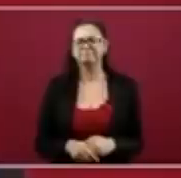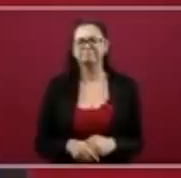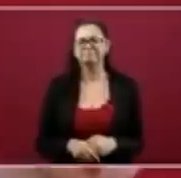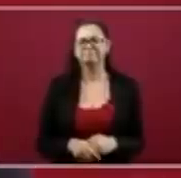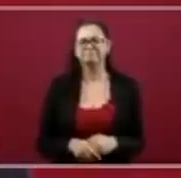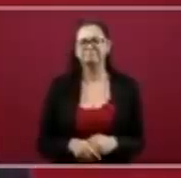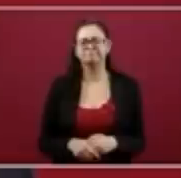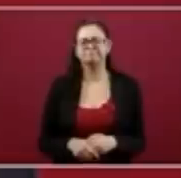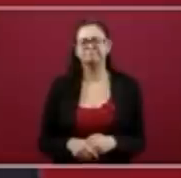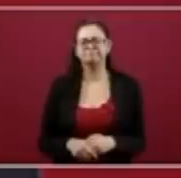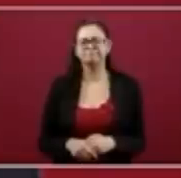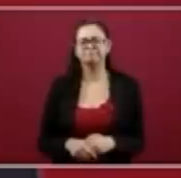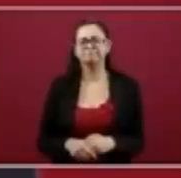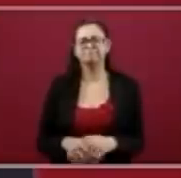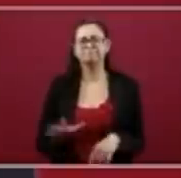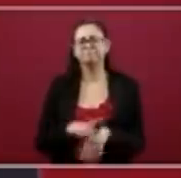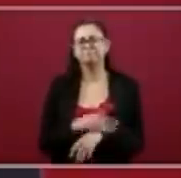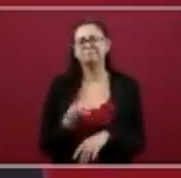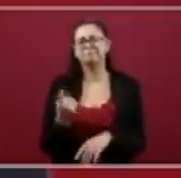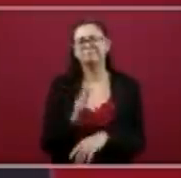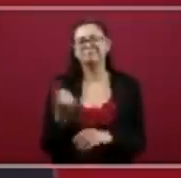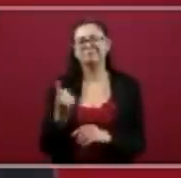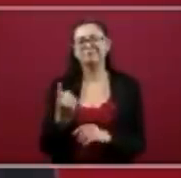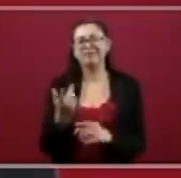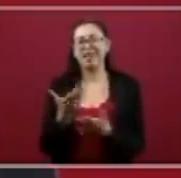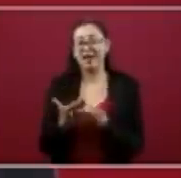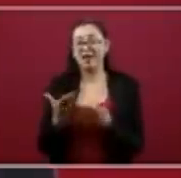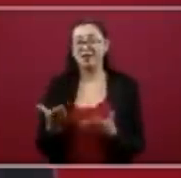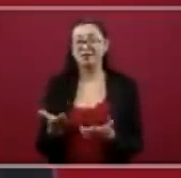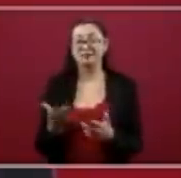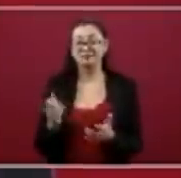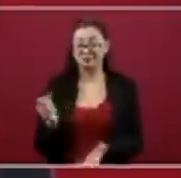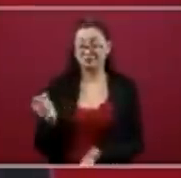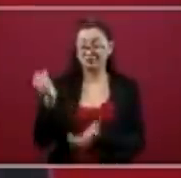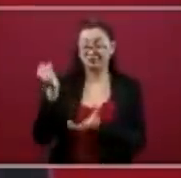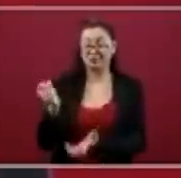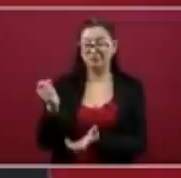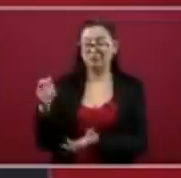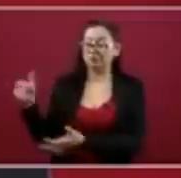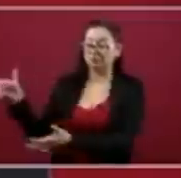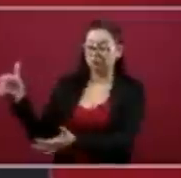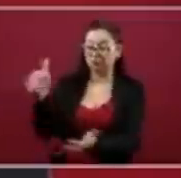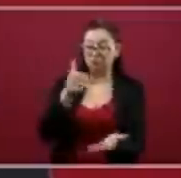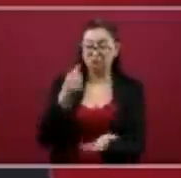ahora está rindiendo más la inversión pública,